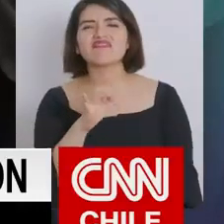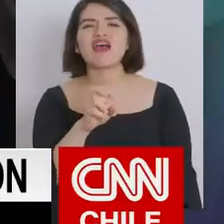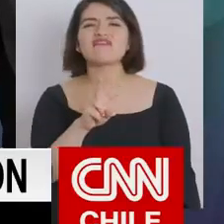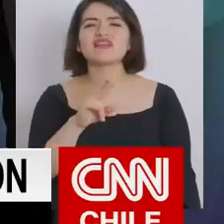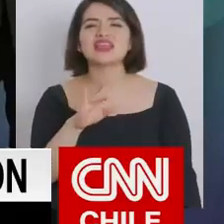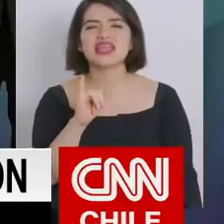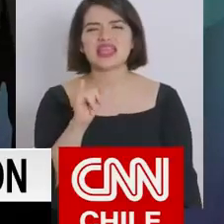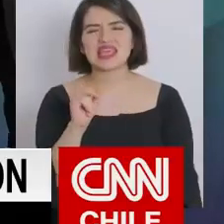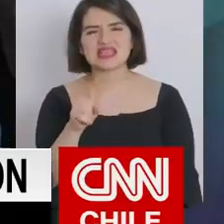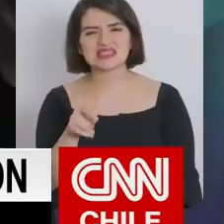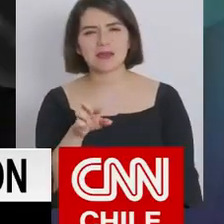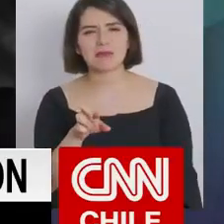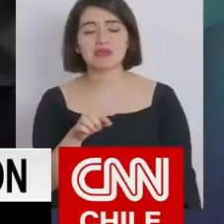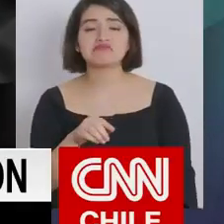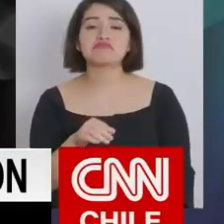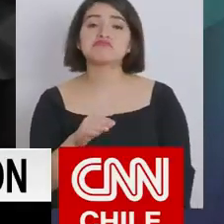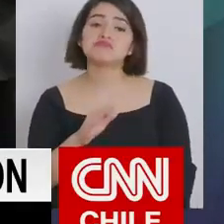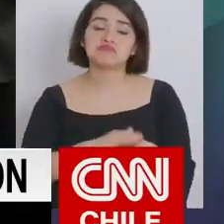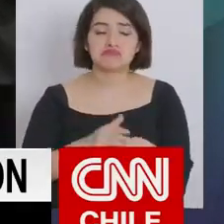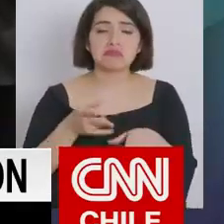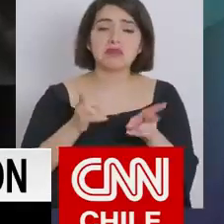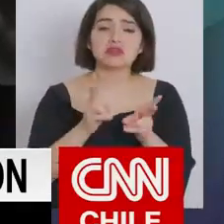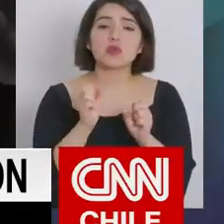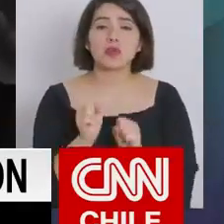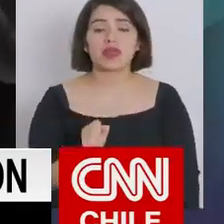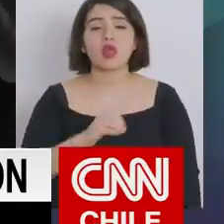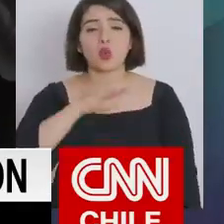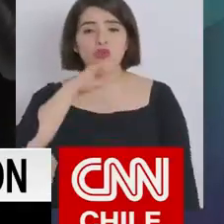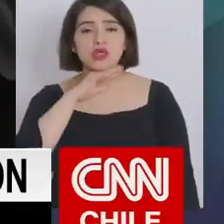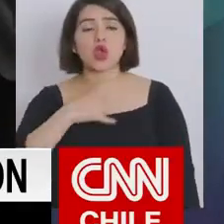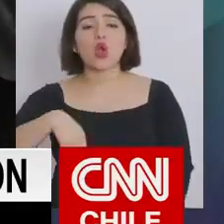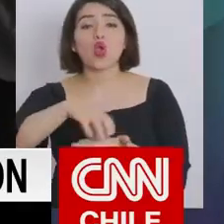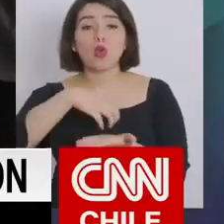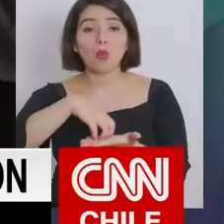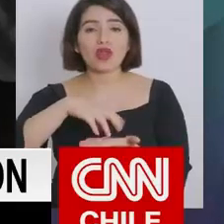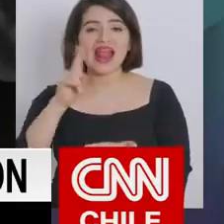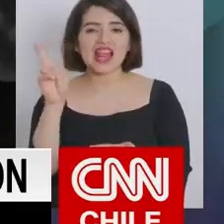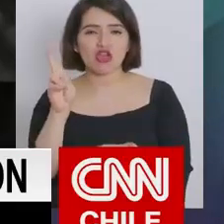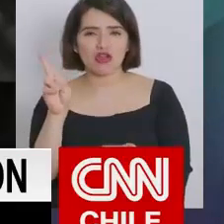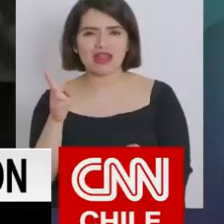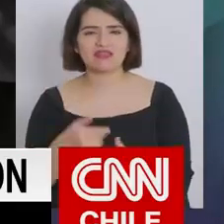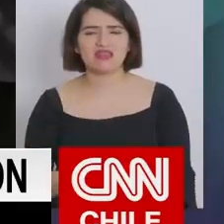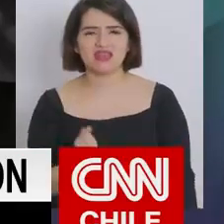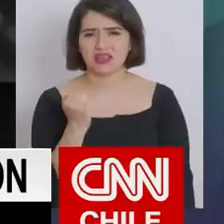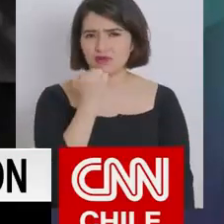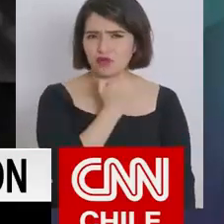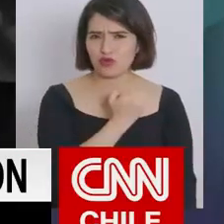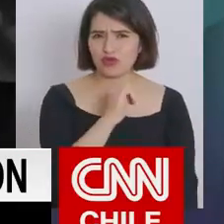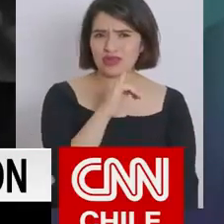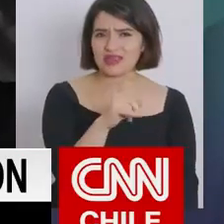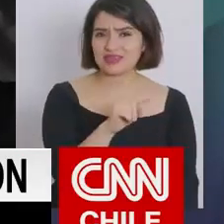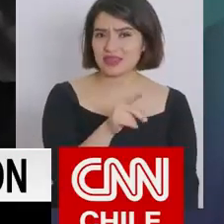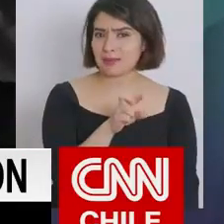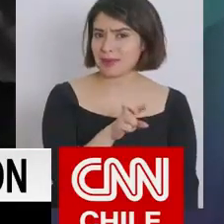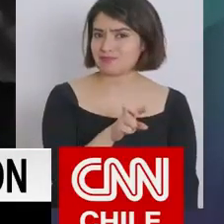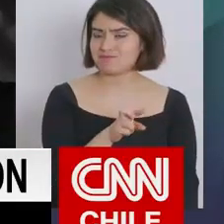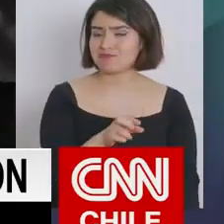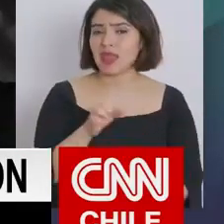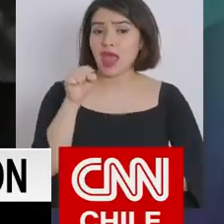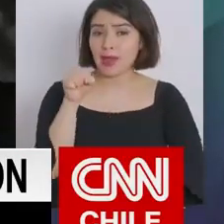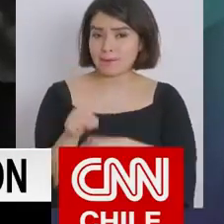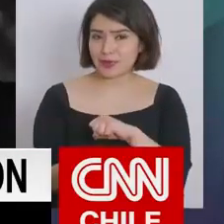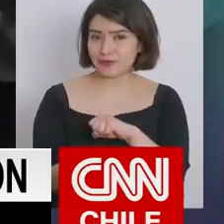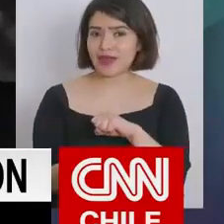ISP finalmente dio el visto bueno para que pueda ser usado en la comuna de Recoleta. ¿Se equivocó el Instituto de Salud Pública en